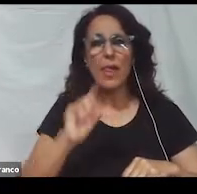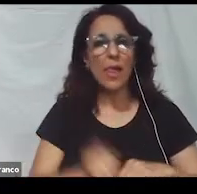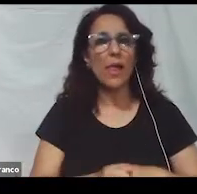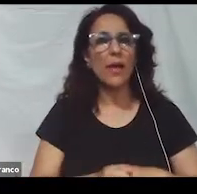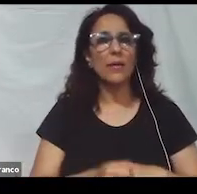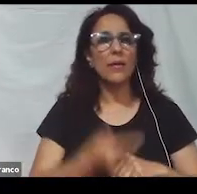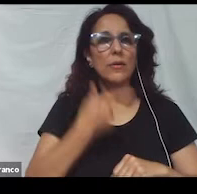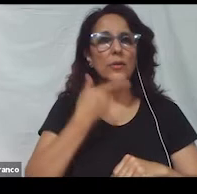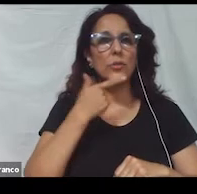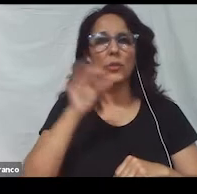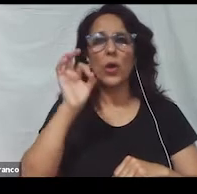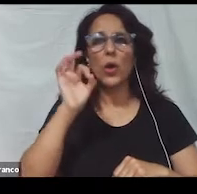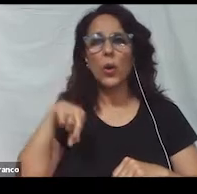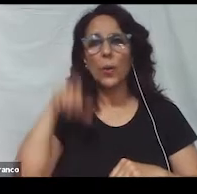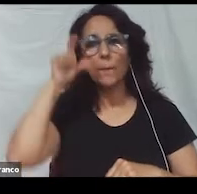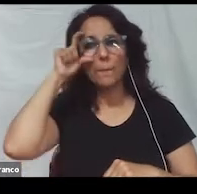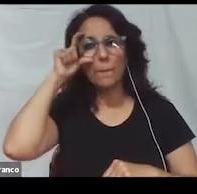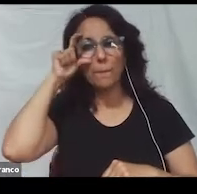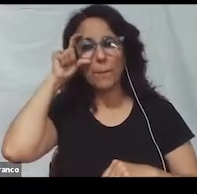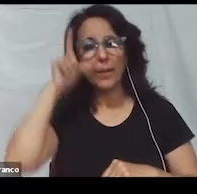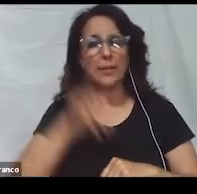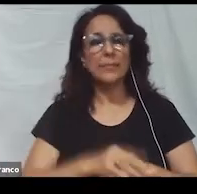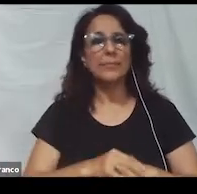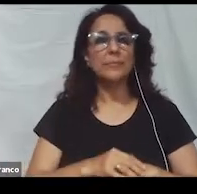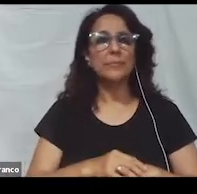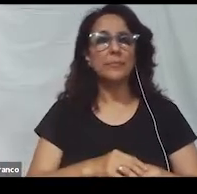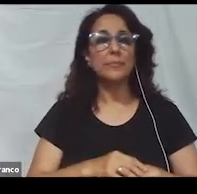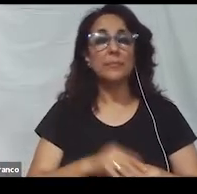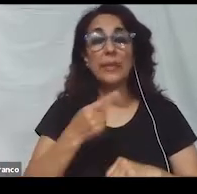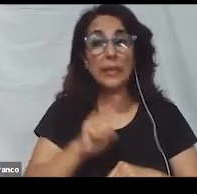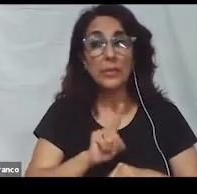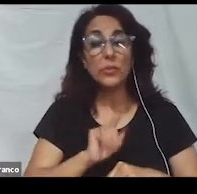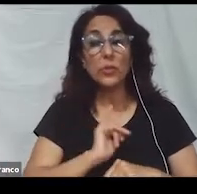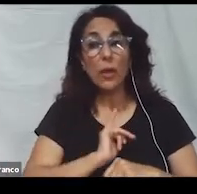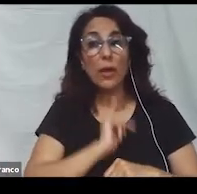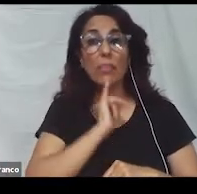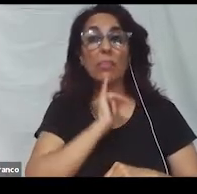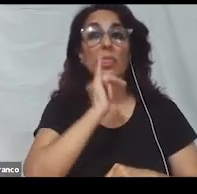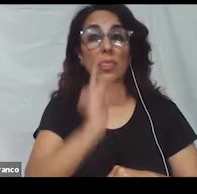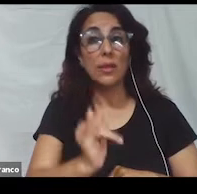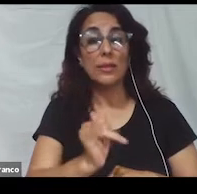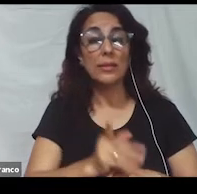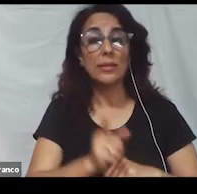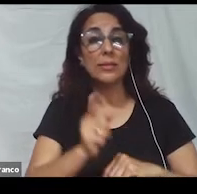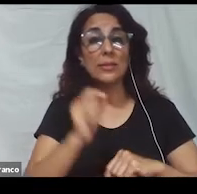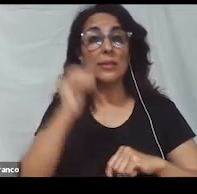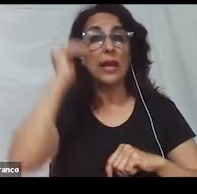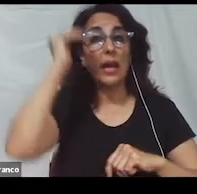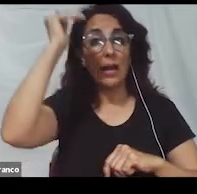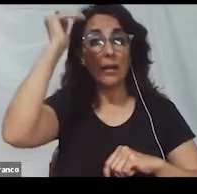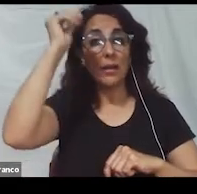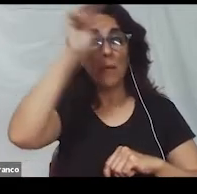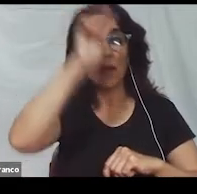que probablemente nunca lo han visto antes ese atributo, pero ese atributo permite decir que, por ejemplo, si leemos este ejemplo